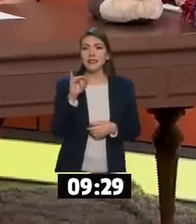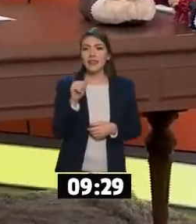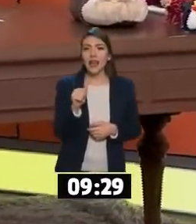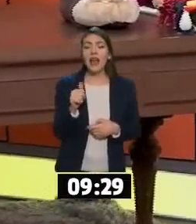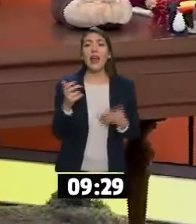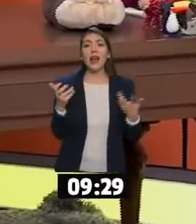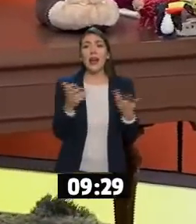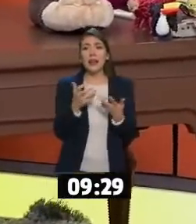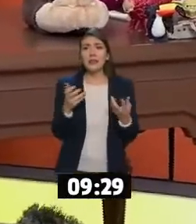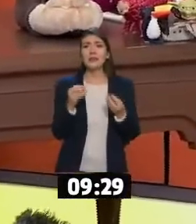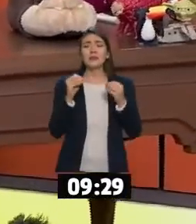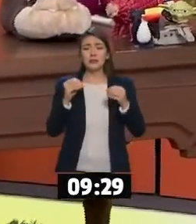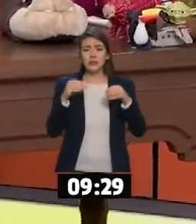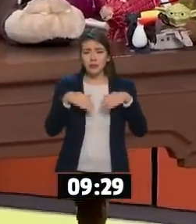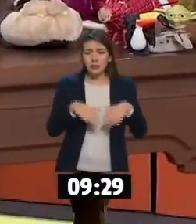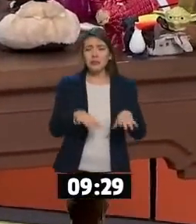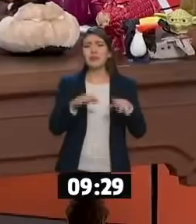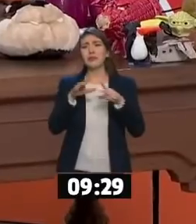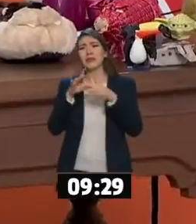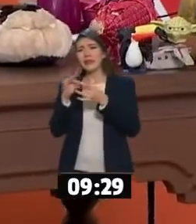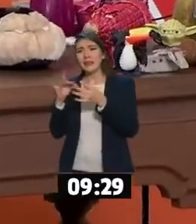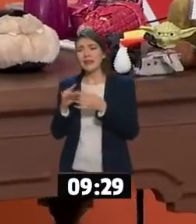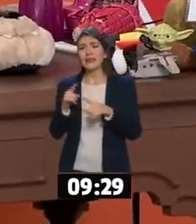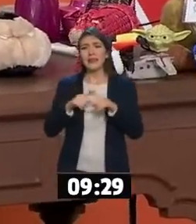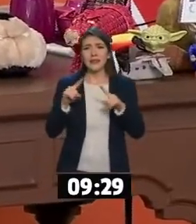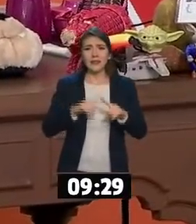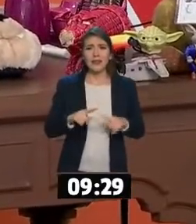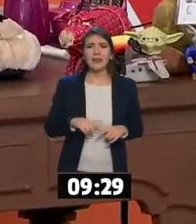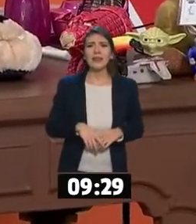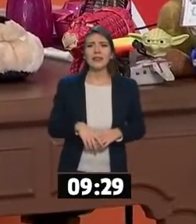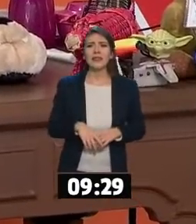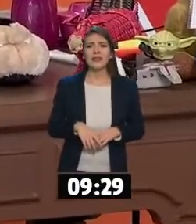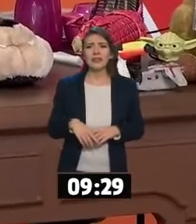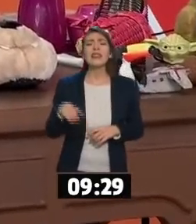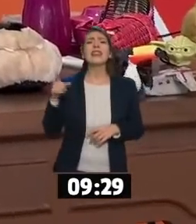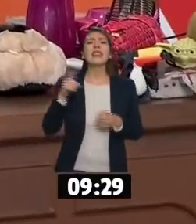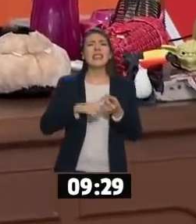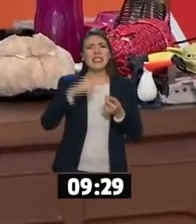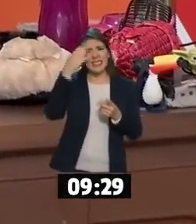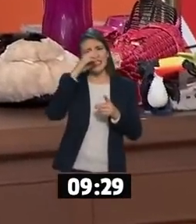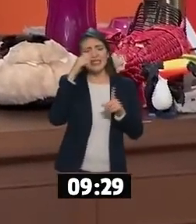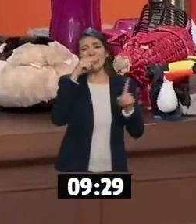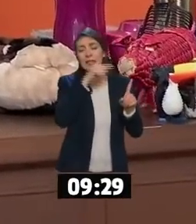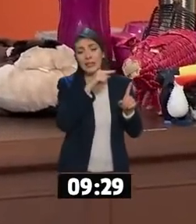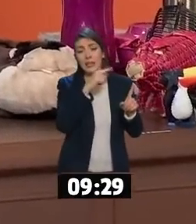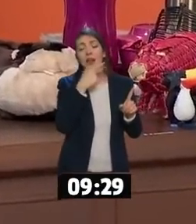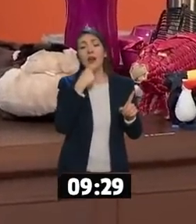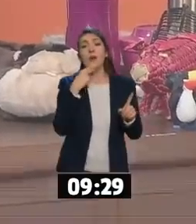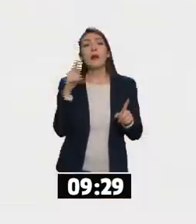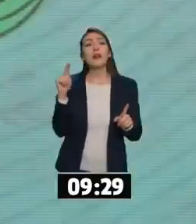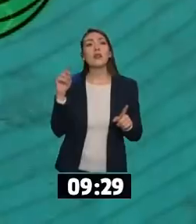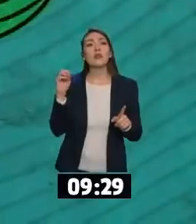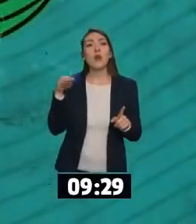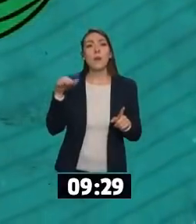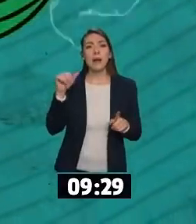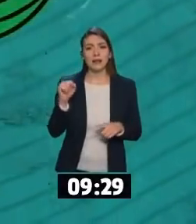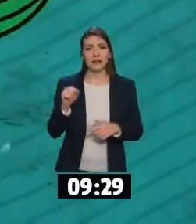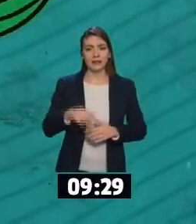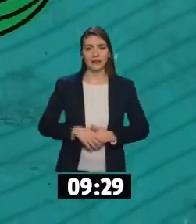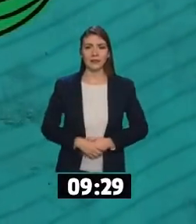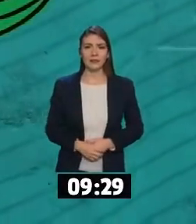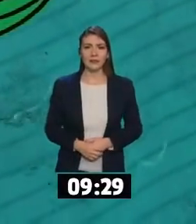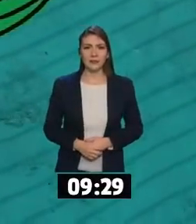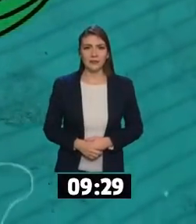los millones de- vietnamitas. Pero ¿sabe quién le sabe a esto bien chido? A ver. Tomás Severino. que nos lo va Tomás a Severino, explicar. naturalmente, pues cómo no.